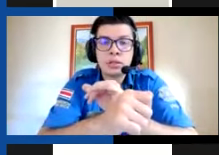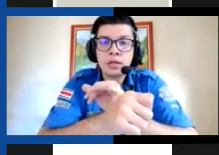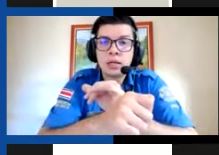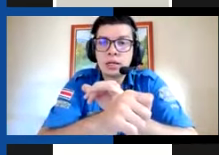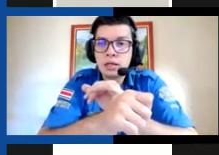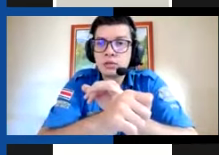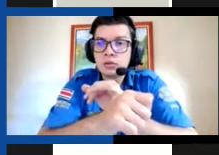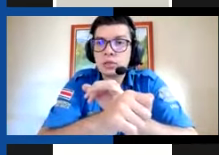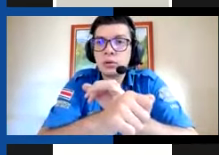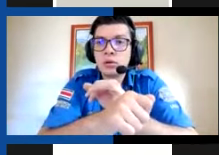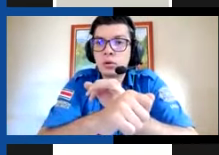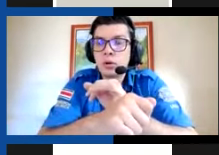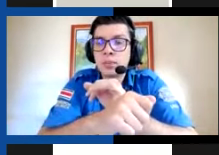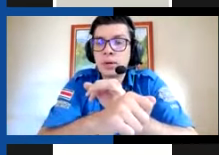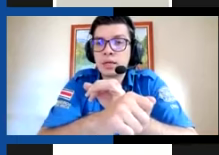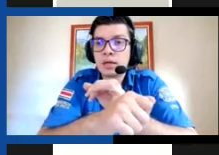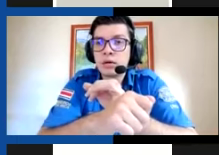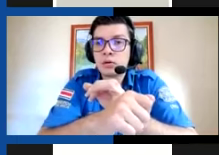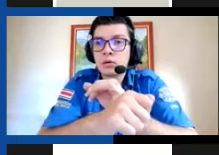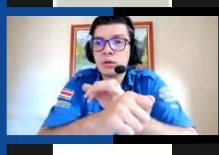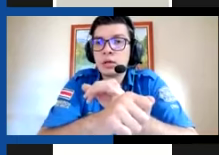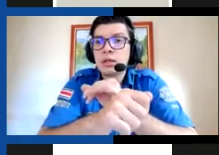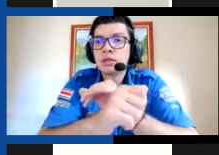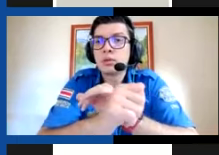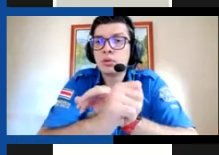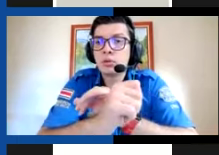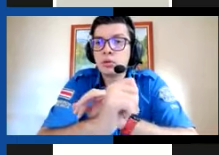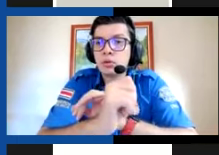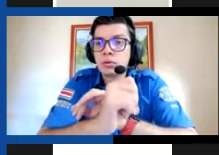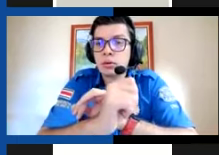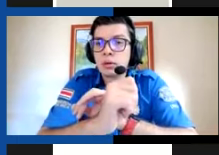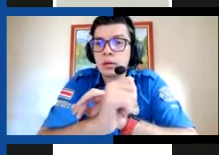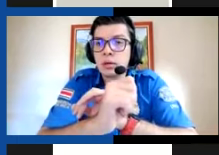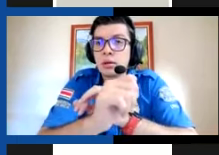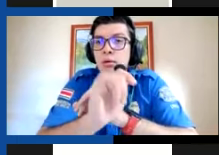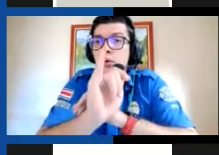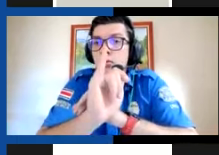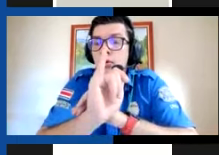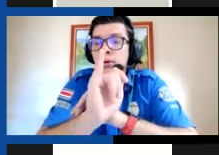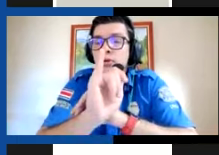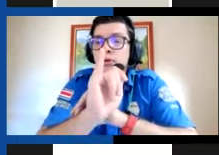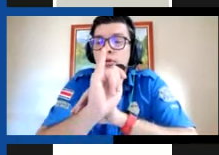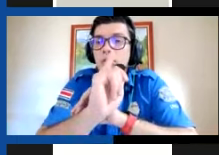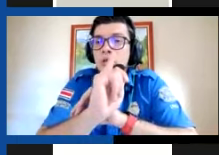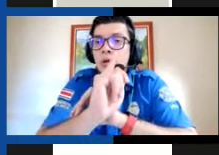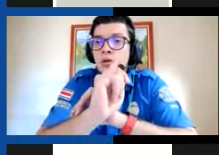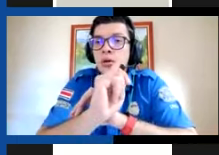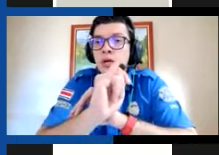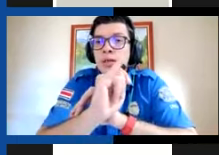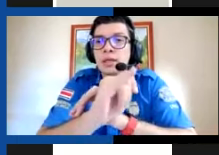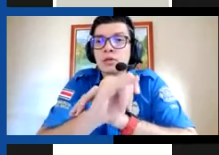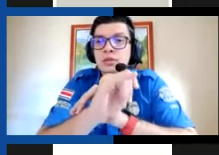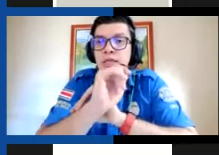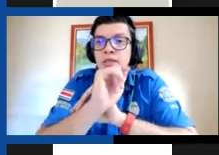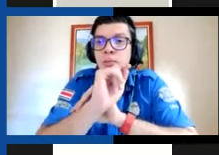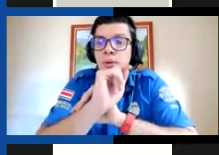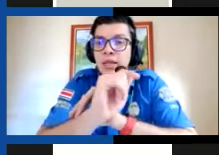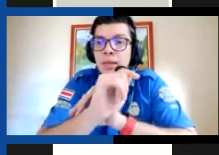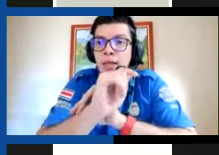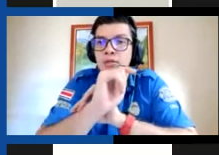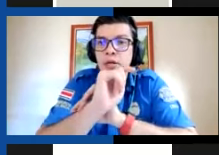se puede tener en el techo si no hay otro lugar para tenerlo. Y segundo, ojo, no, perdón, no si no hay otro lugar para tenerlo, si